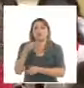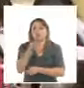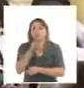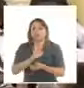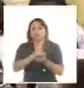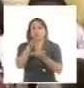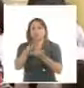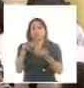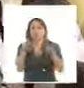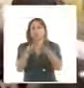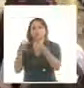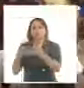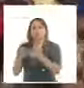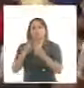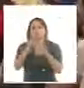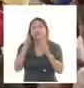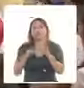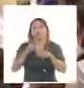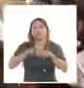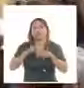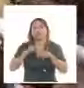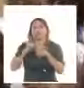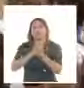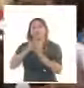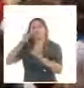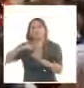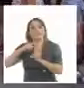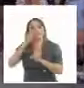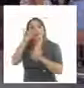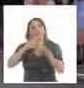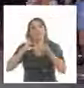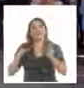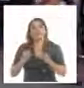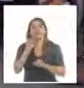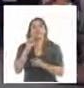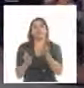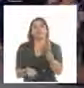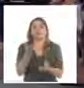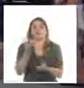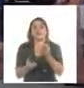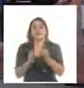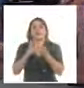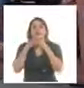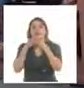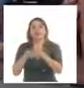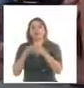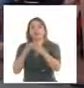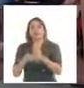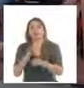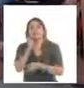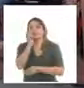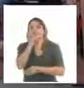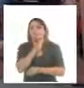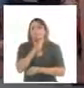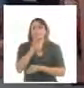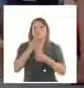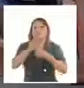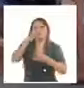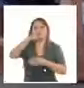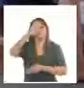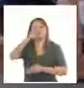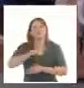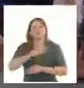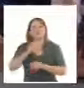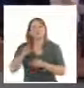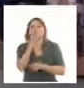grupos teatrales de La Habana, Matanzas, Artemisa, Cienfuegos, Granma, Ciego de Ávila, Santiago de Cuba y